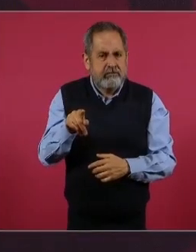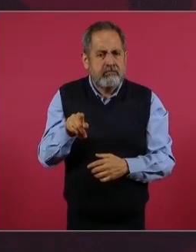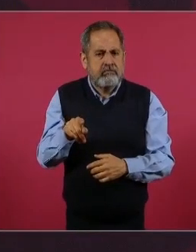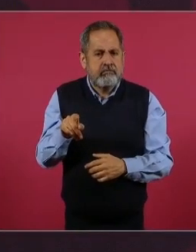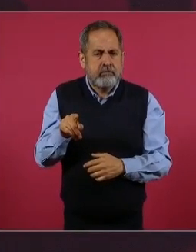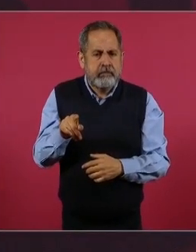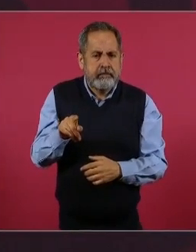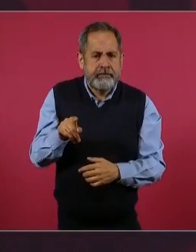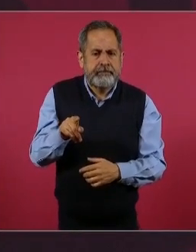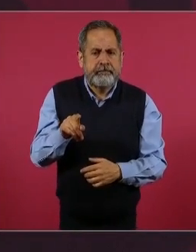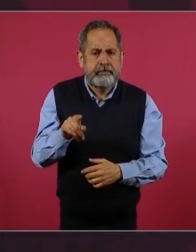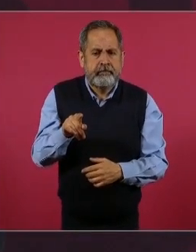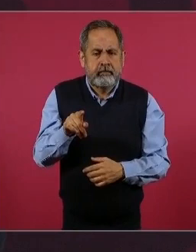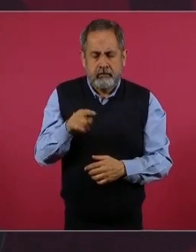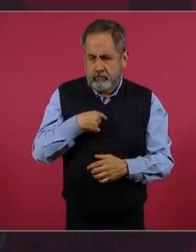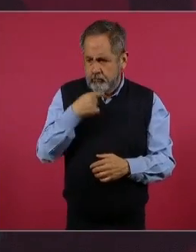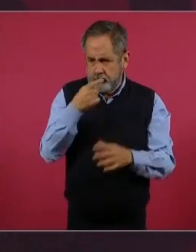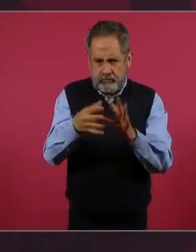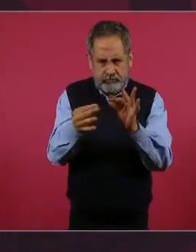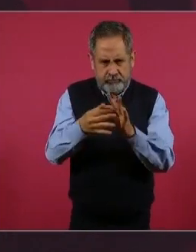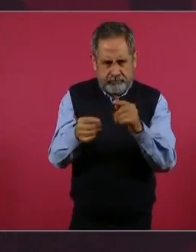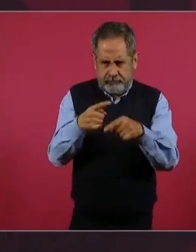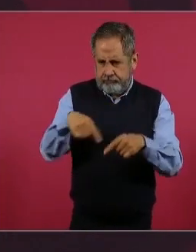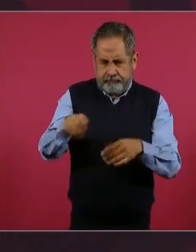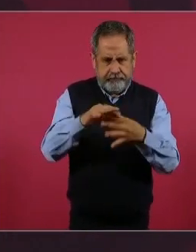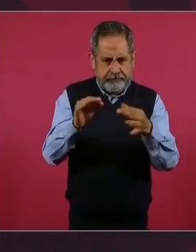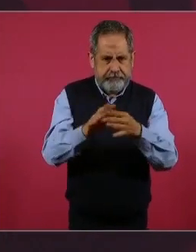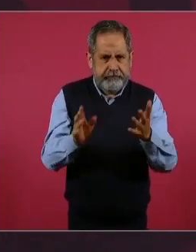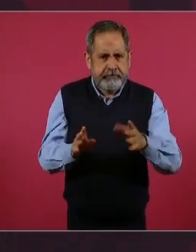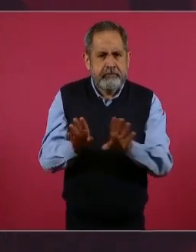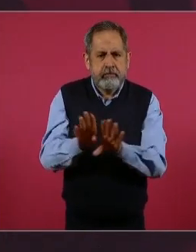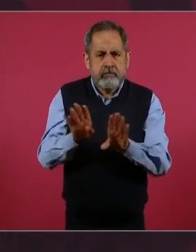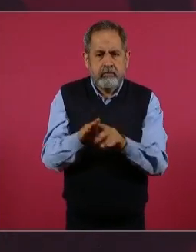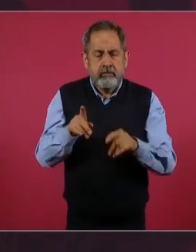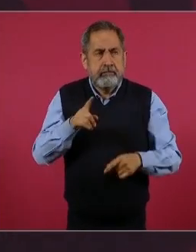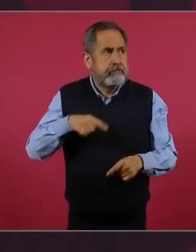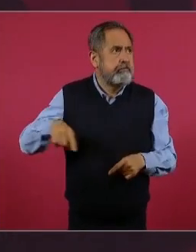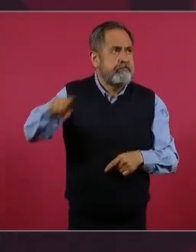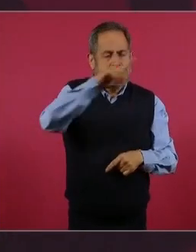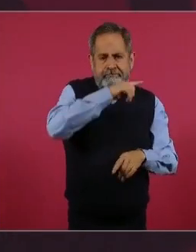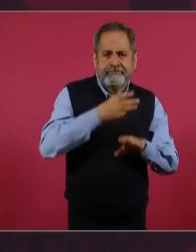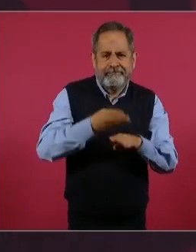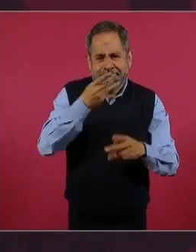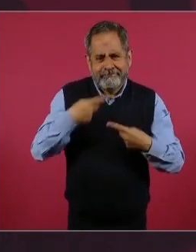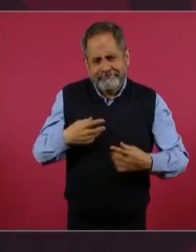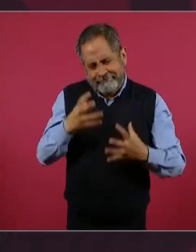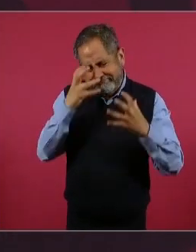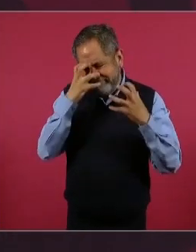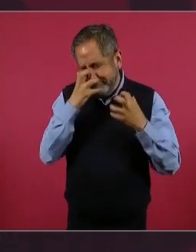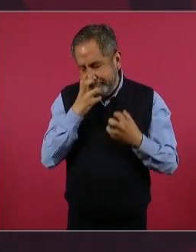les decía de cómo causó tristeza